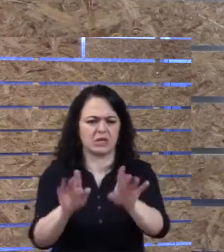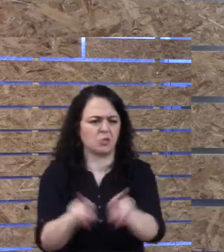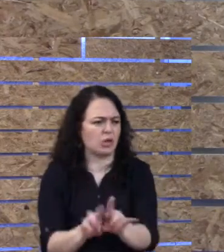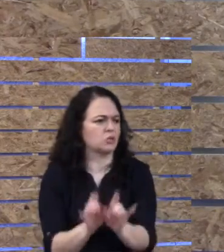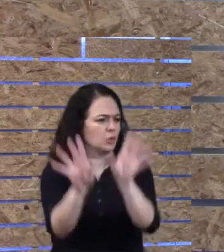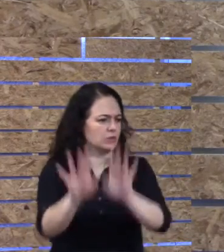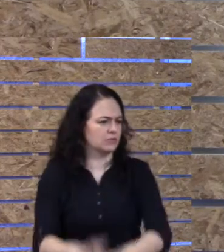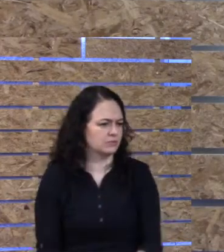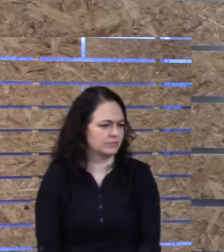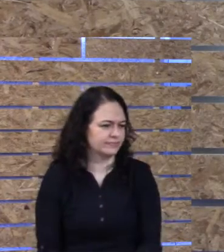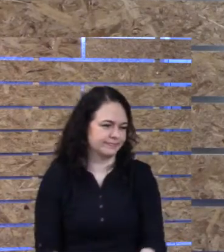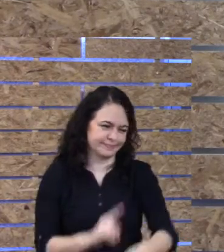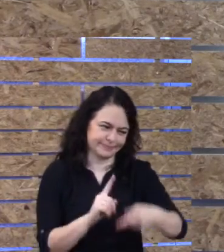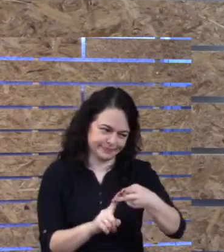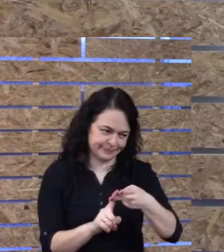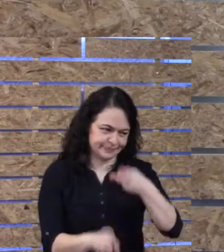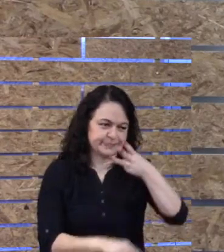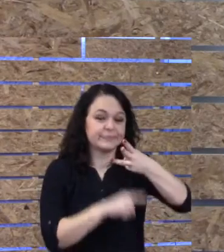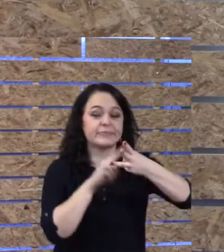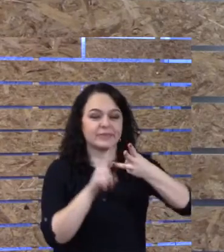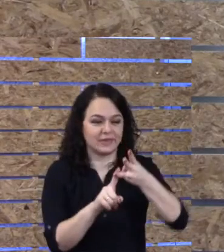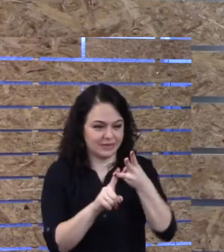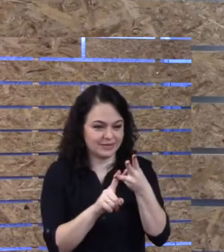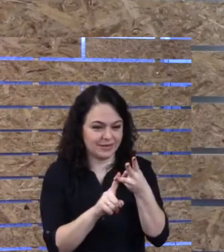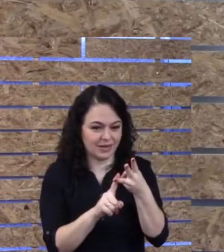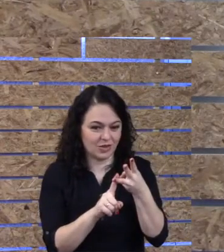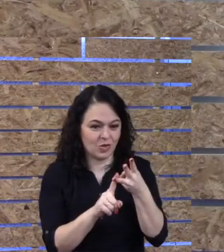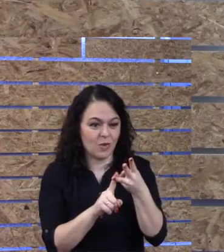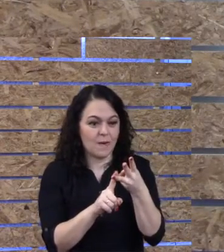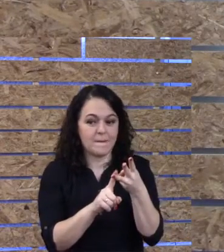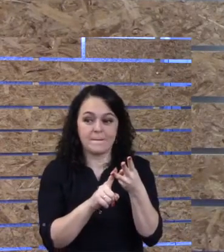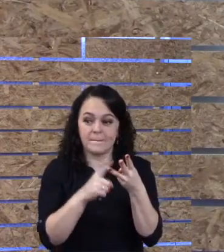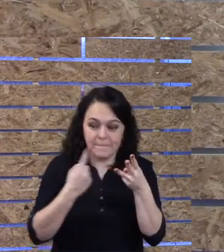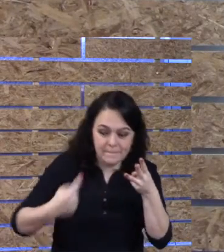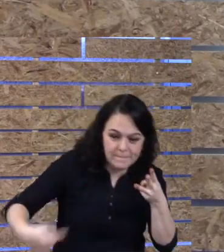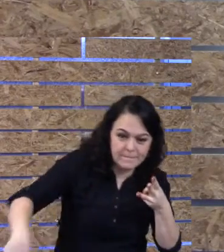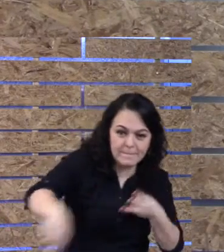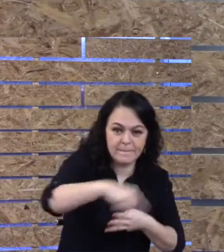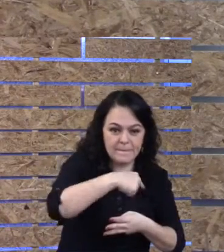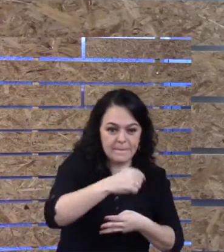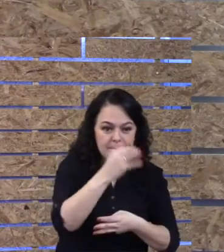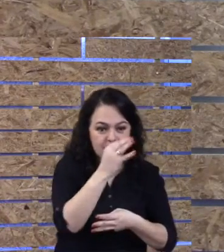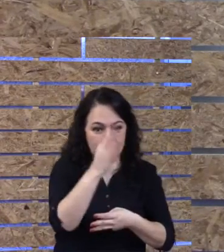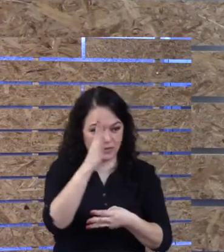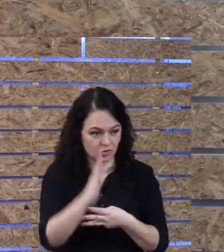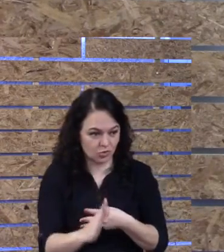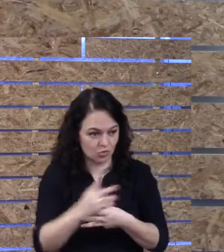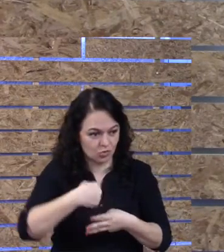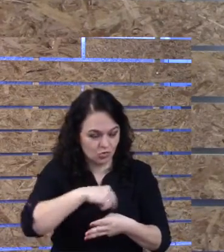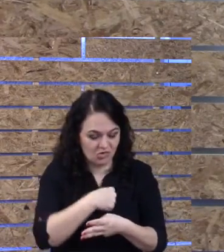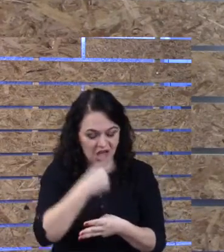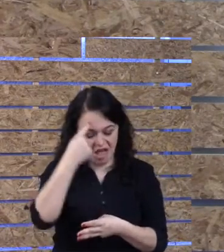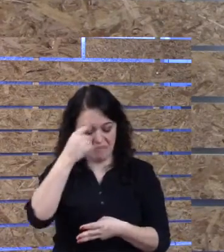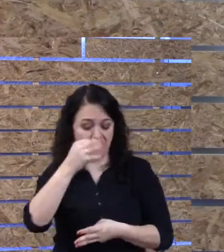Y en tercer lugar, pensarlo como pastores, no como ovejas.